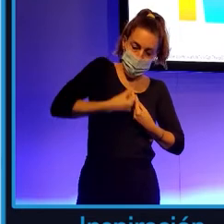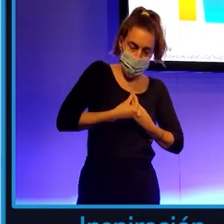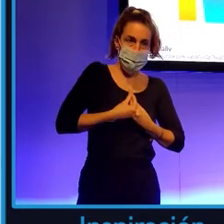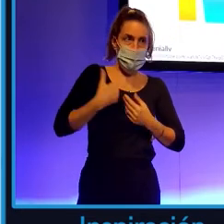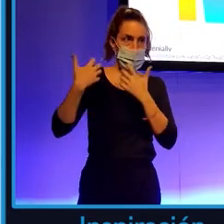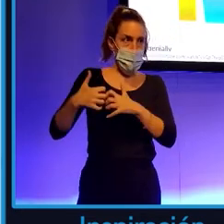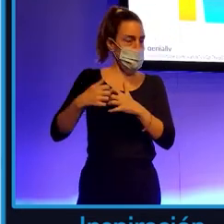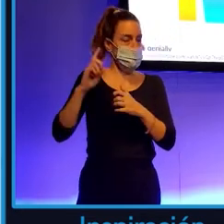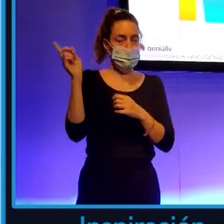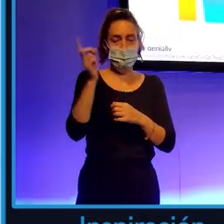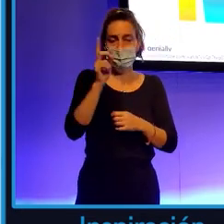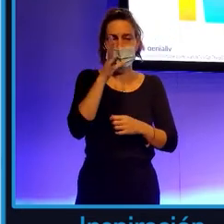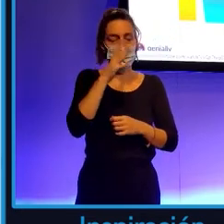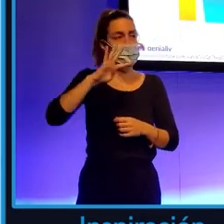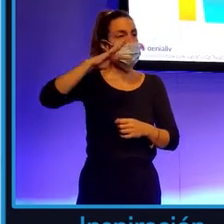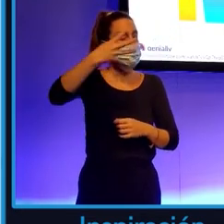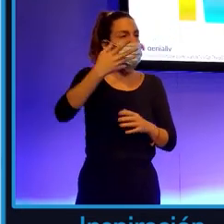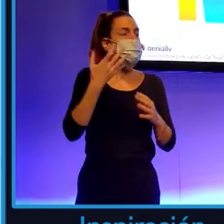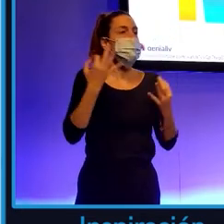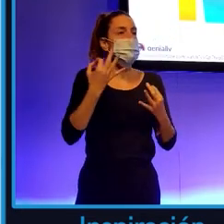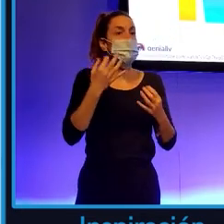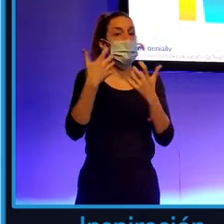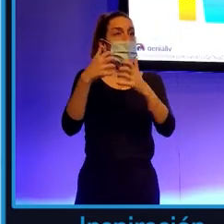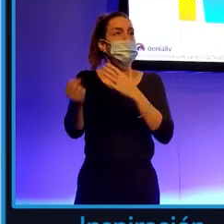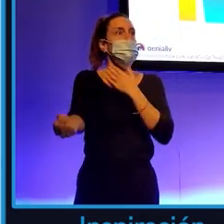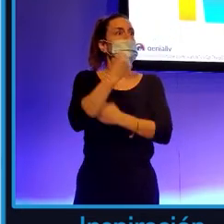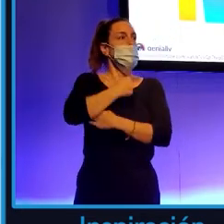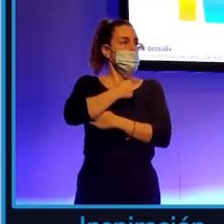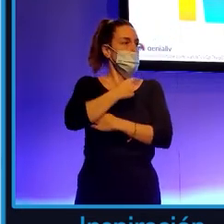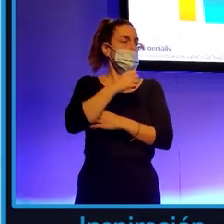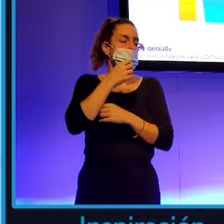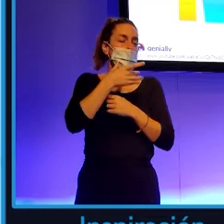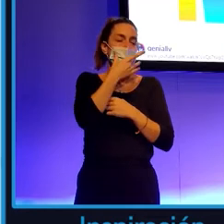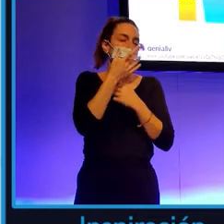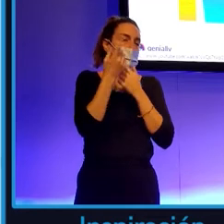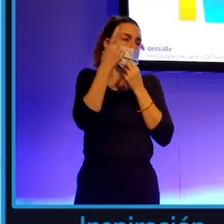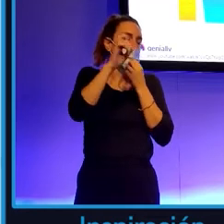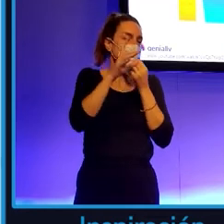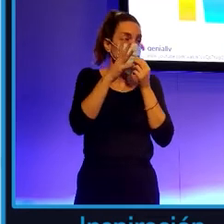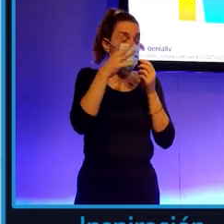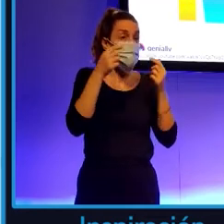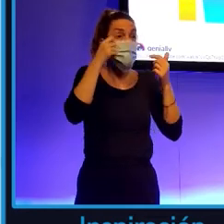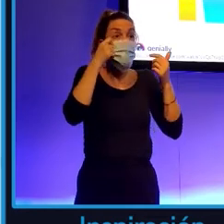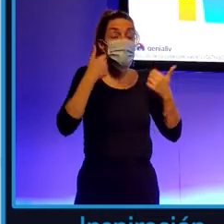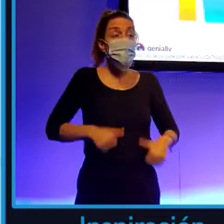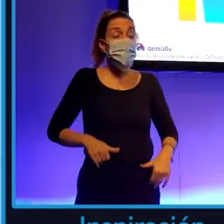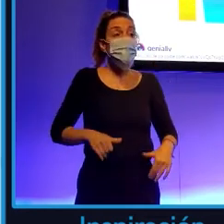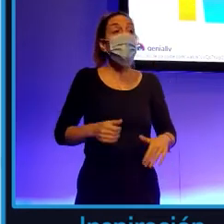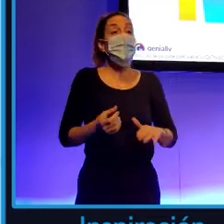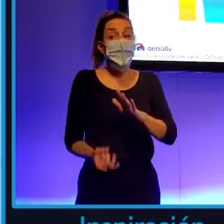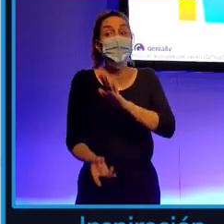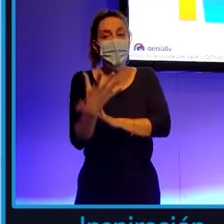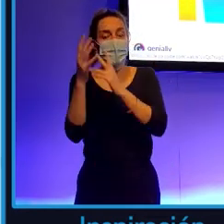máquinas son muchísimos mejores que nosotros y no nos tiene que dar vergüenza las máquinas las hemos creado nosotros ese es el problema porque yo creo